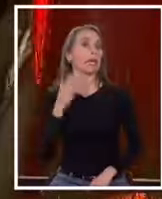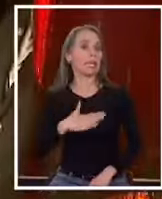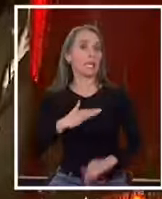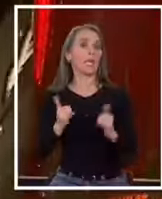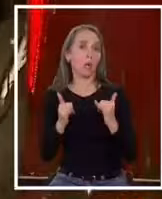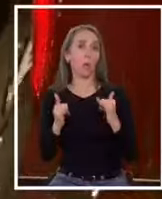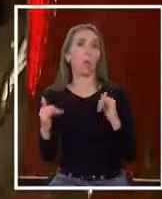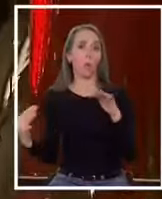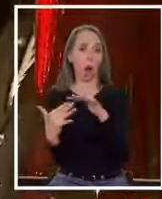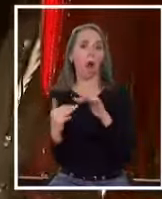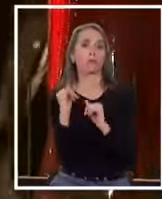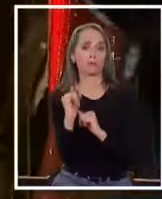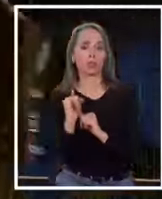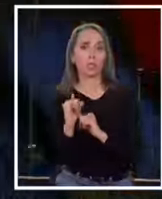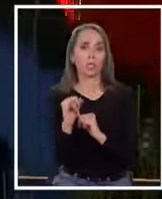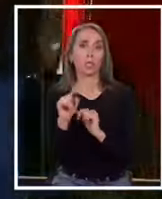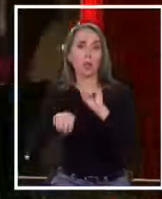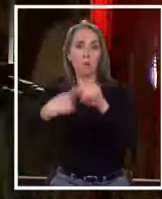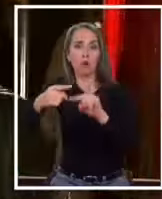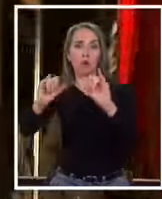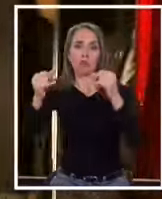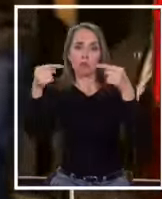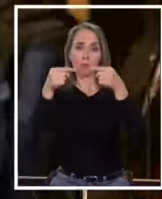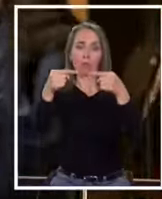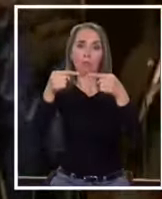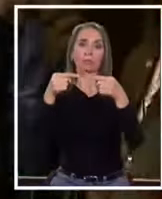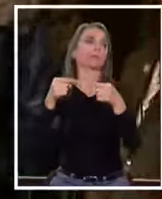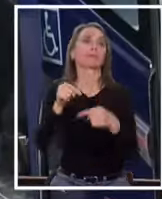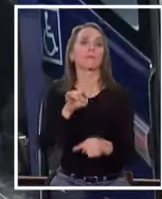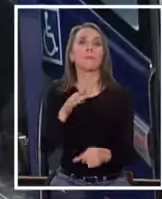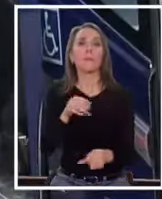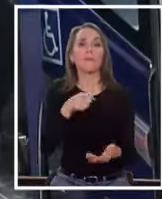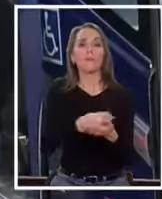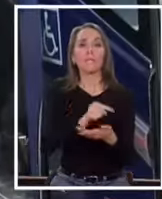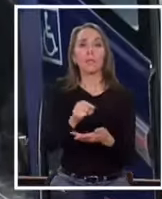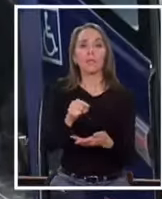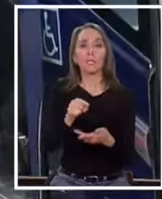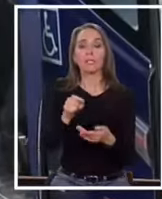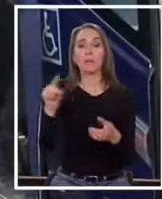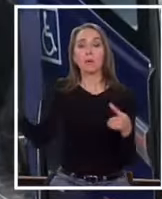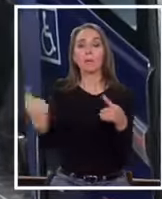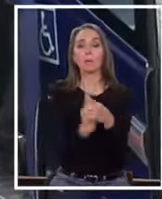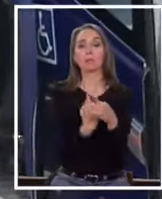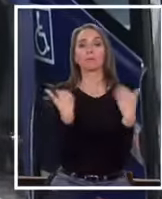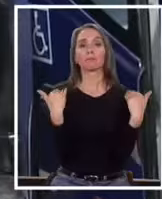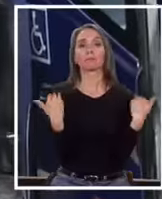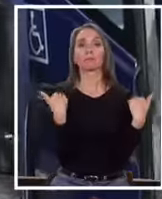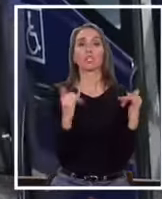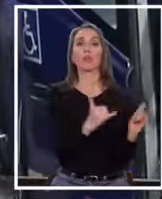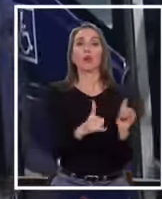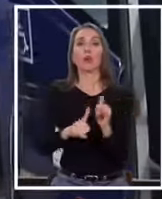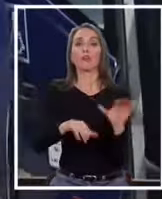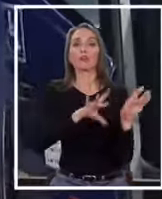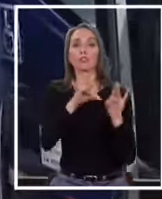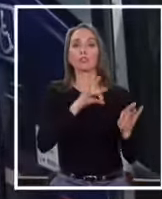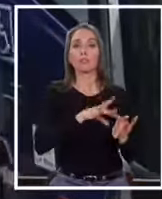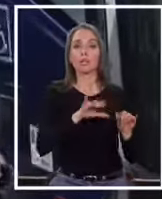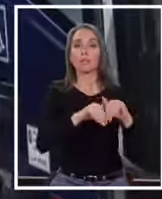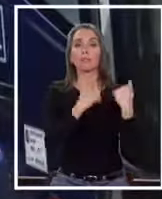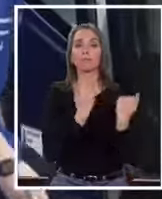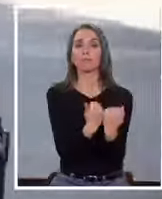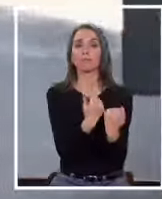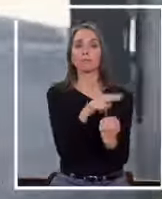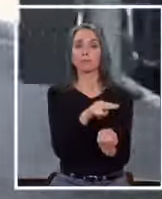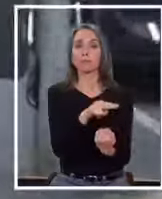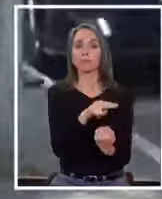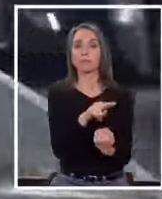ese partido. Y es probable que se sume este fin de semana a los entrenamientos de la selección chilena en el complejo